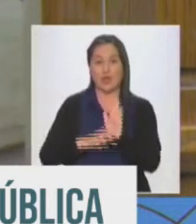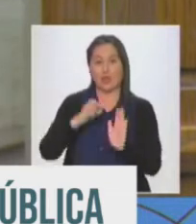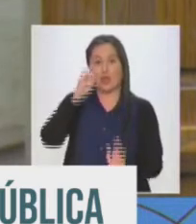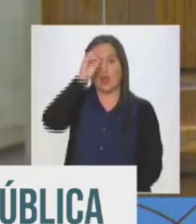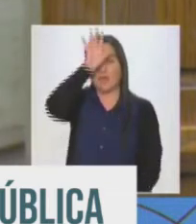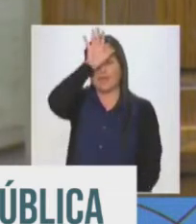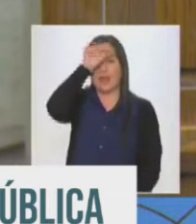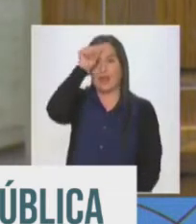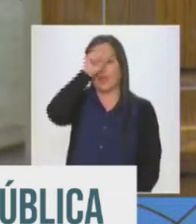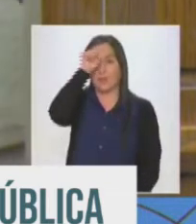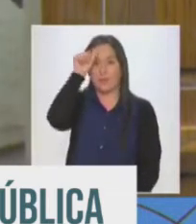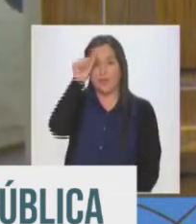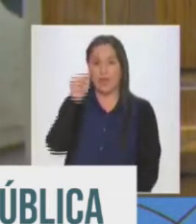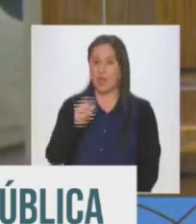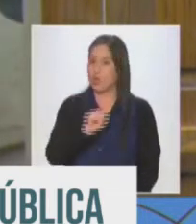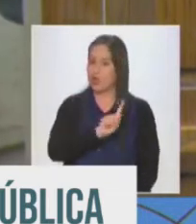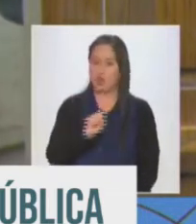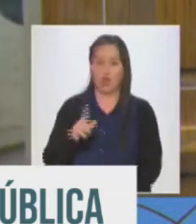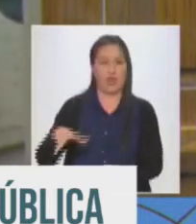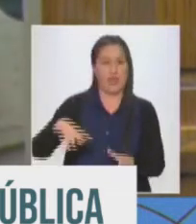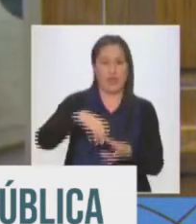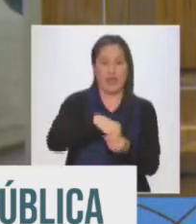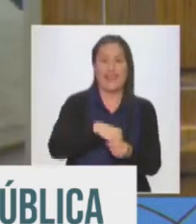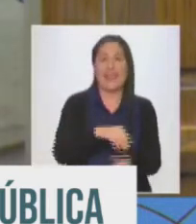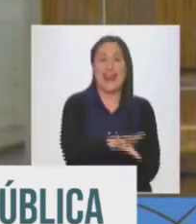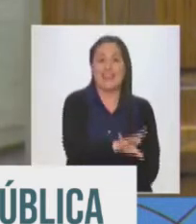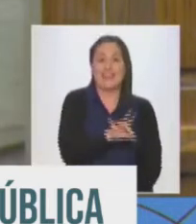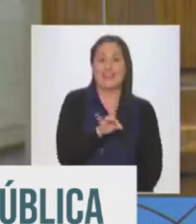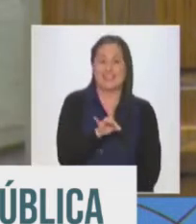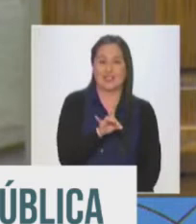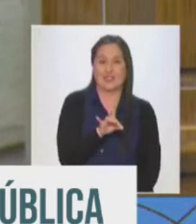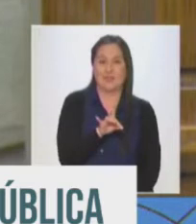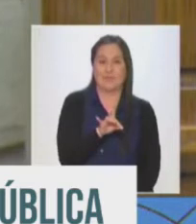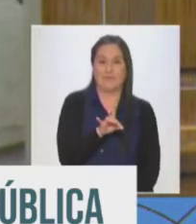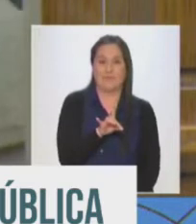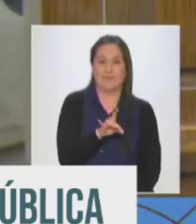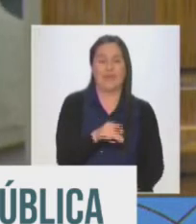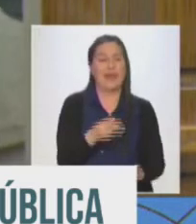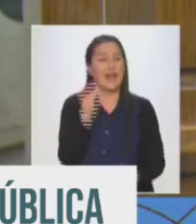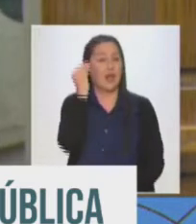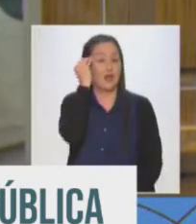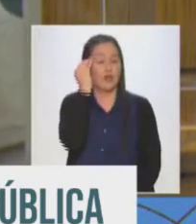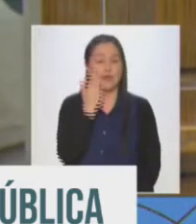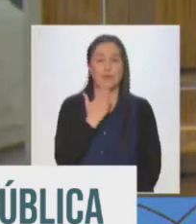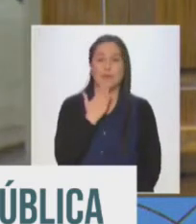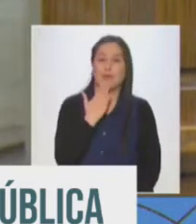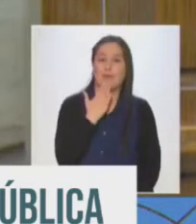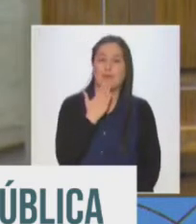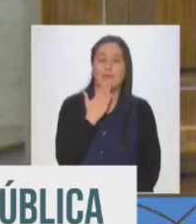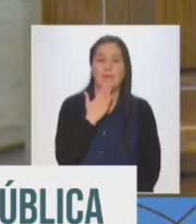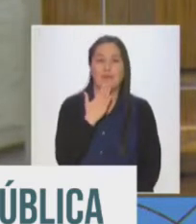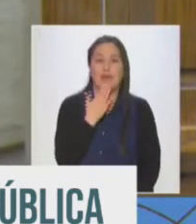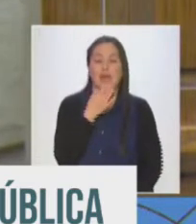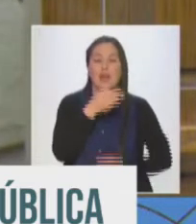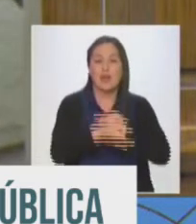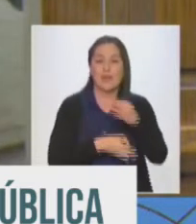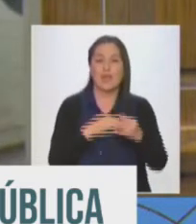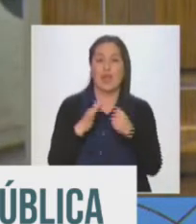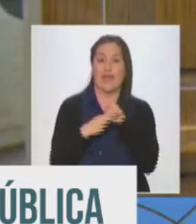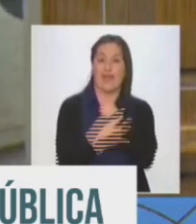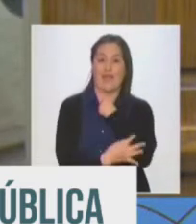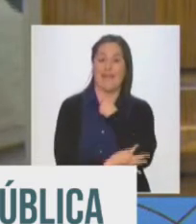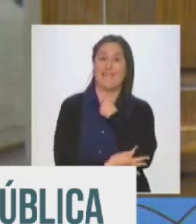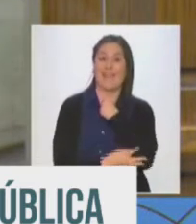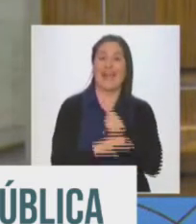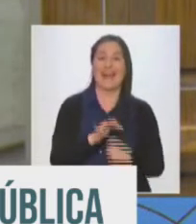están expresamente incluidos en la decisión de sobrecimiento. Recordemos también las declaraciones del entonces fiscal Manuel